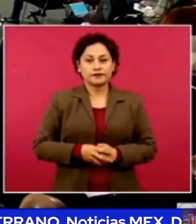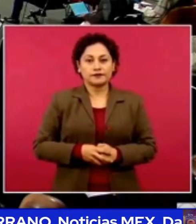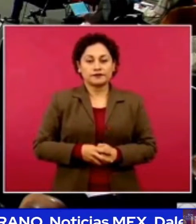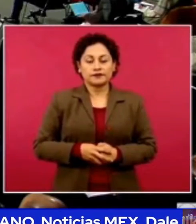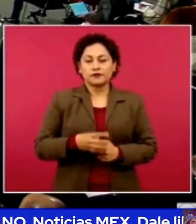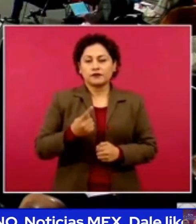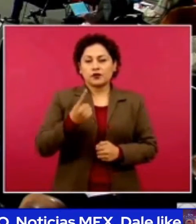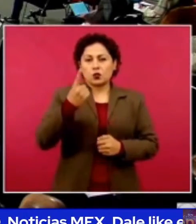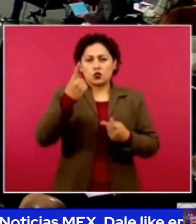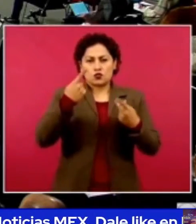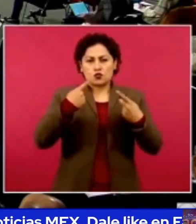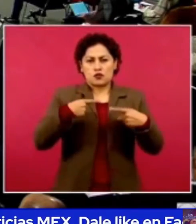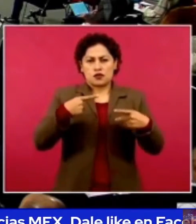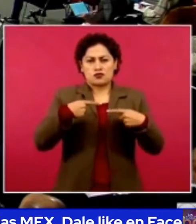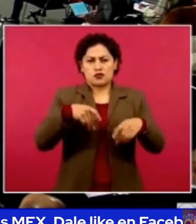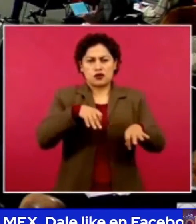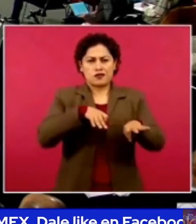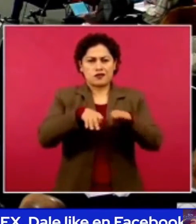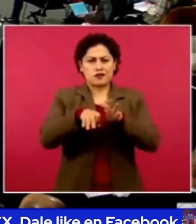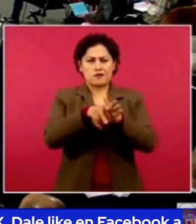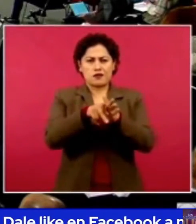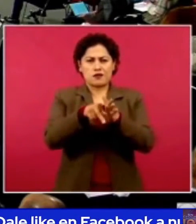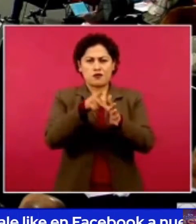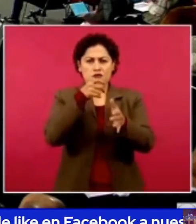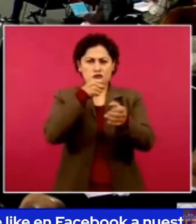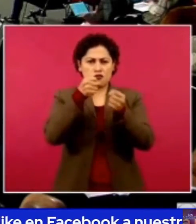periodista profesional,